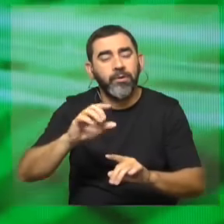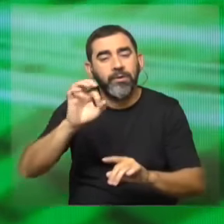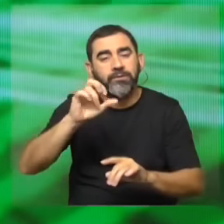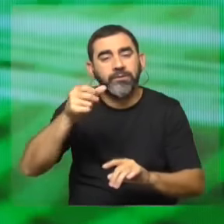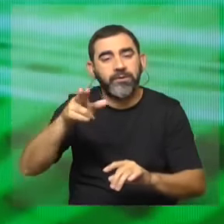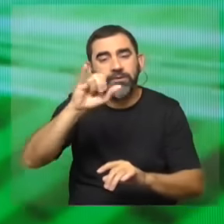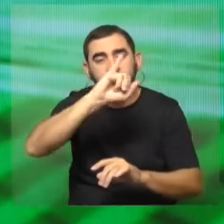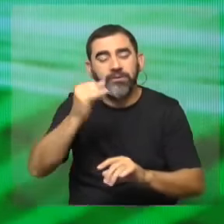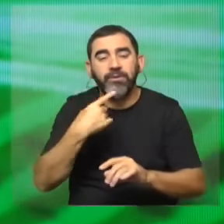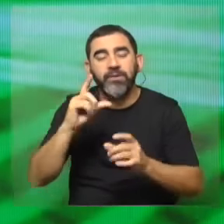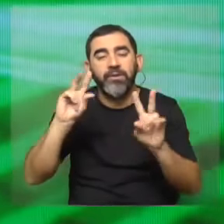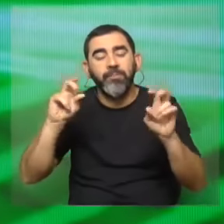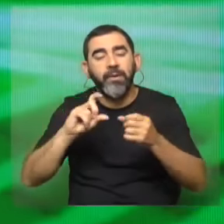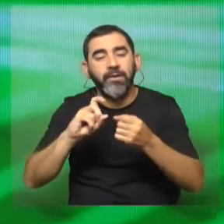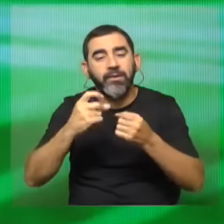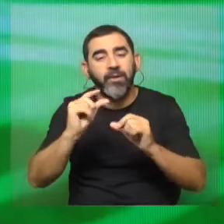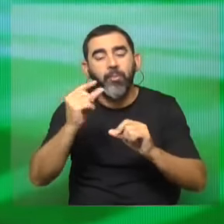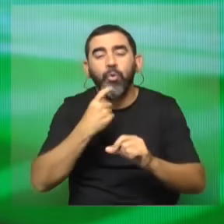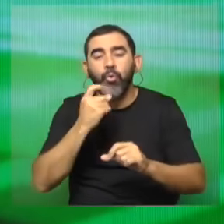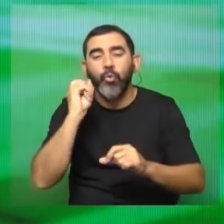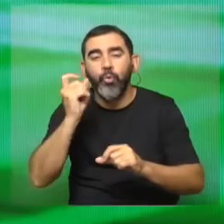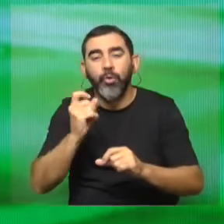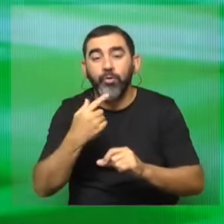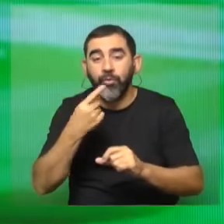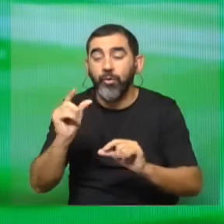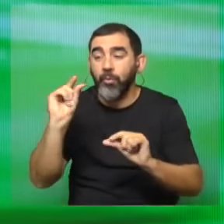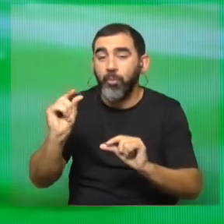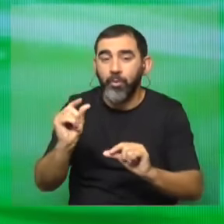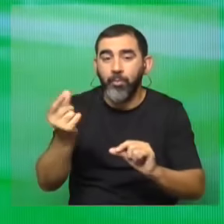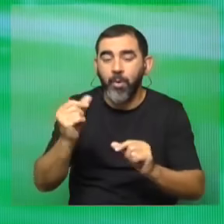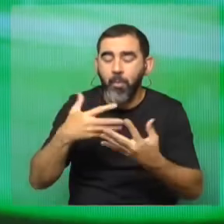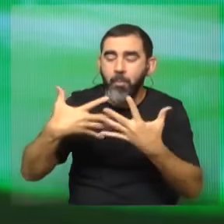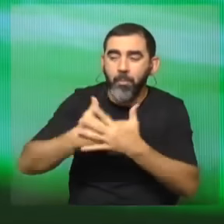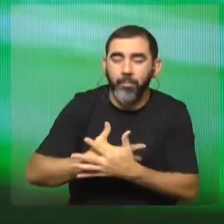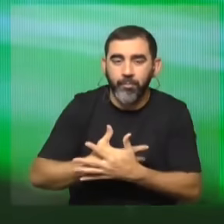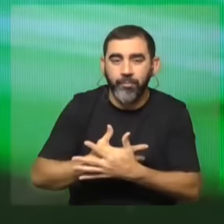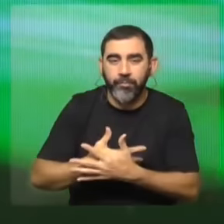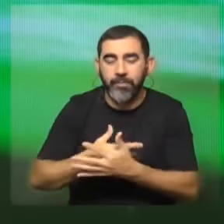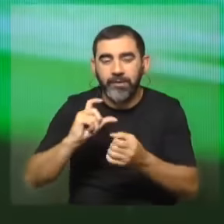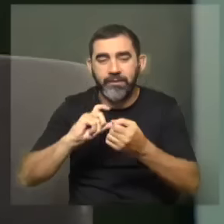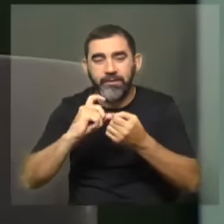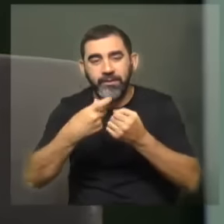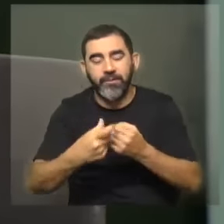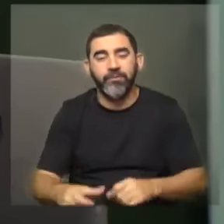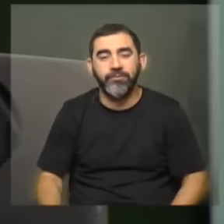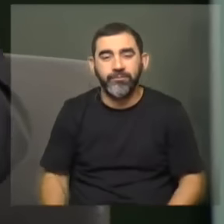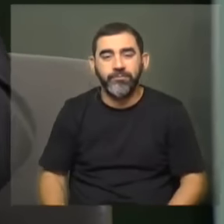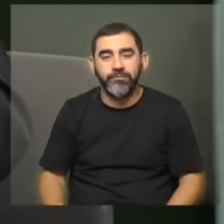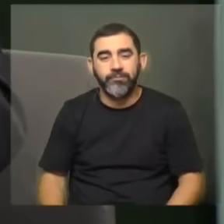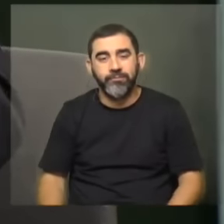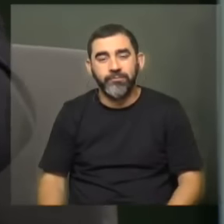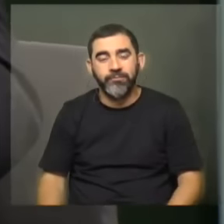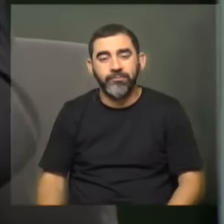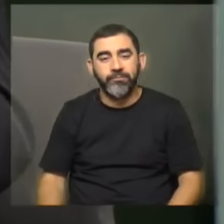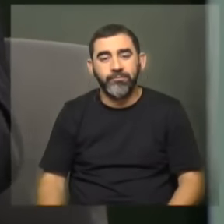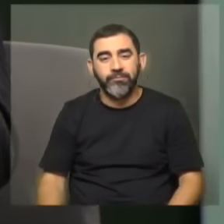habla del tema sindical y de que había pocos colorados y digo sí son pocos y las pasan mal en los sindicatos está muy bien está muy bien bueno vale la aclaración de Gracias